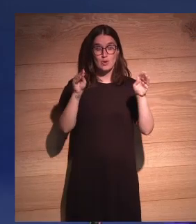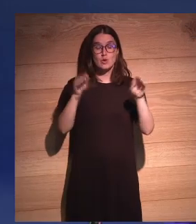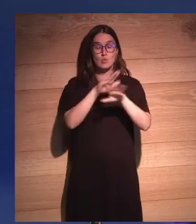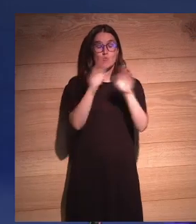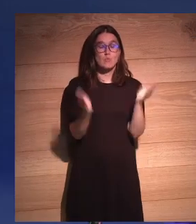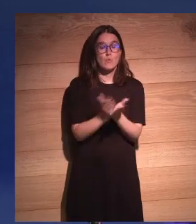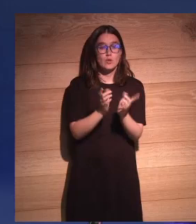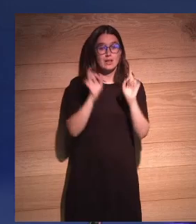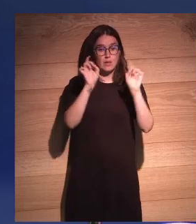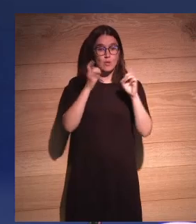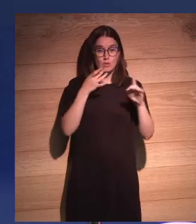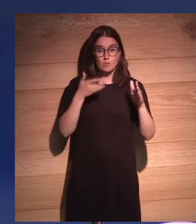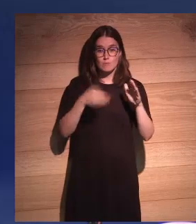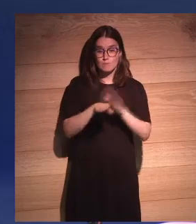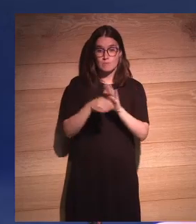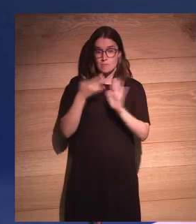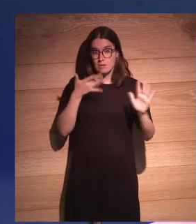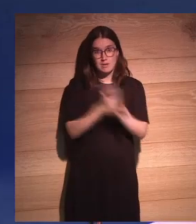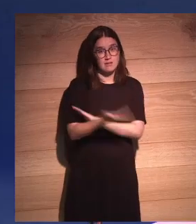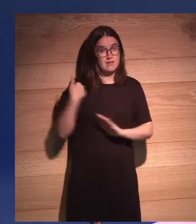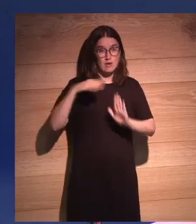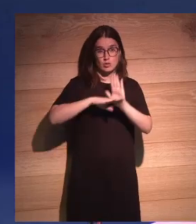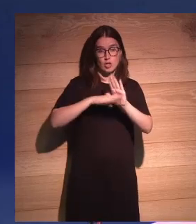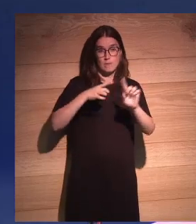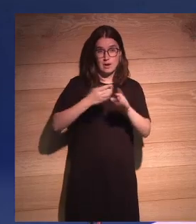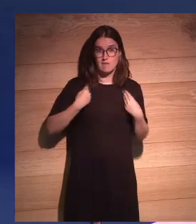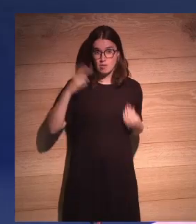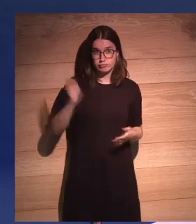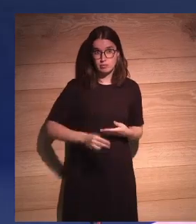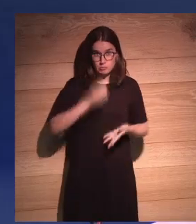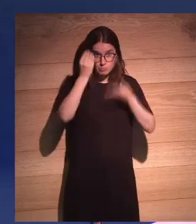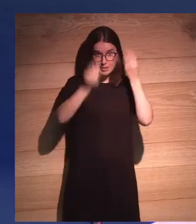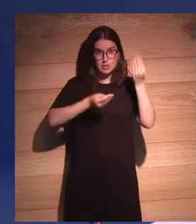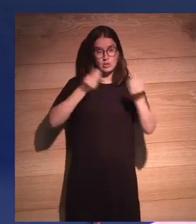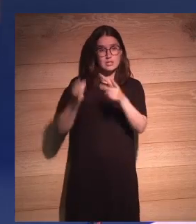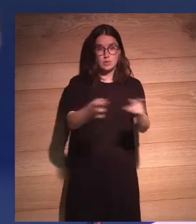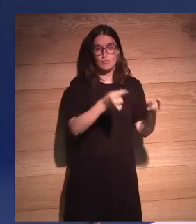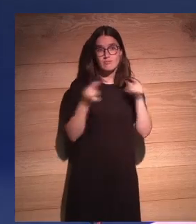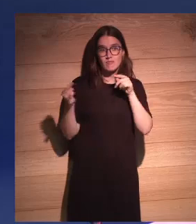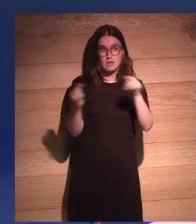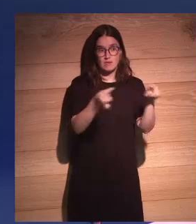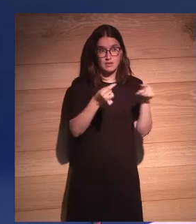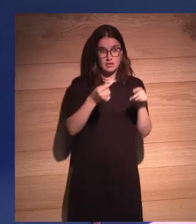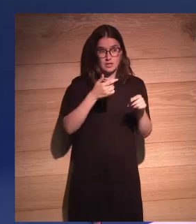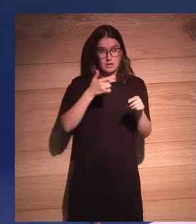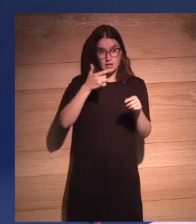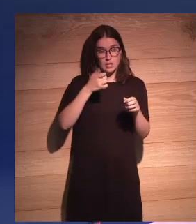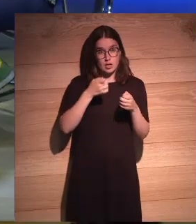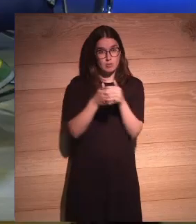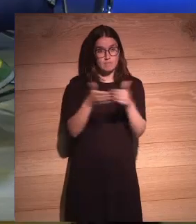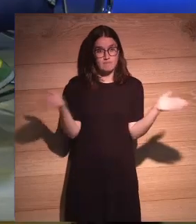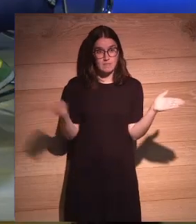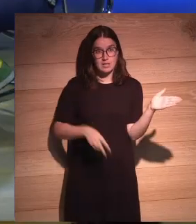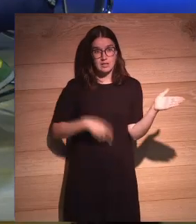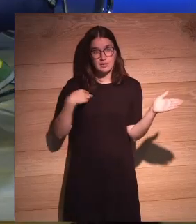un mundo donde la educación permanente ya es una condición para la vida. Y creo que esto es un debate que yo abriría a todo el mundo.